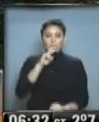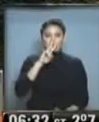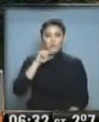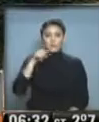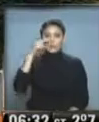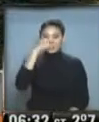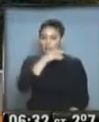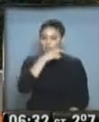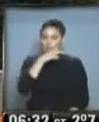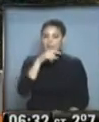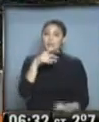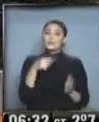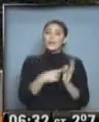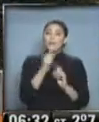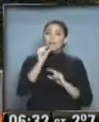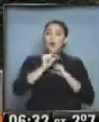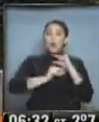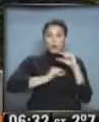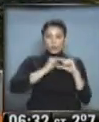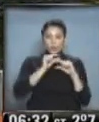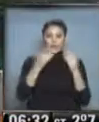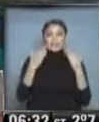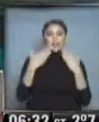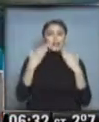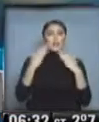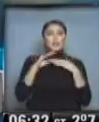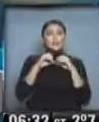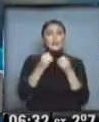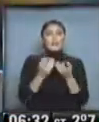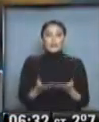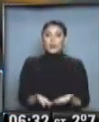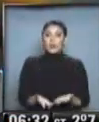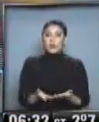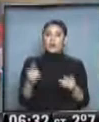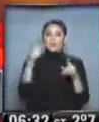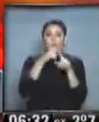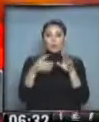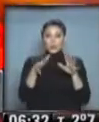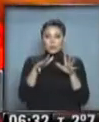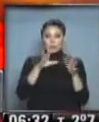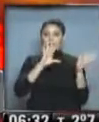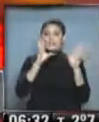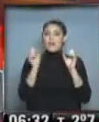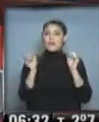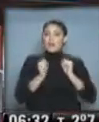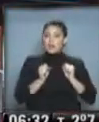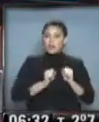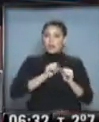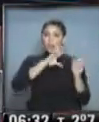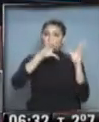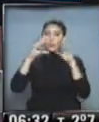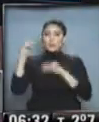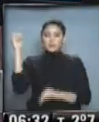7 décimos la temperatura, pero lentamente las temperaturas irán recuperando. A media mañana seguirá el tiempo bastante frío, con cielo